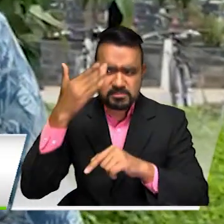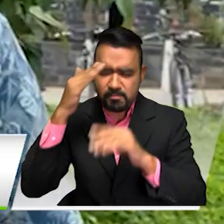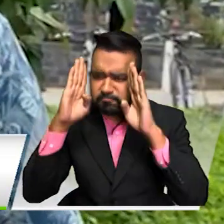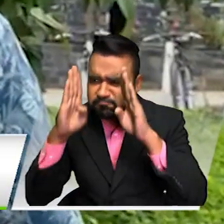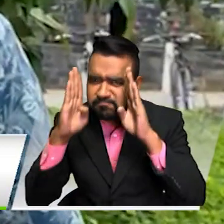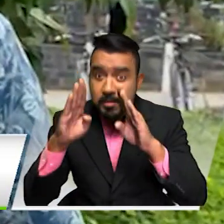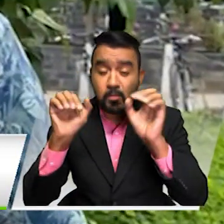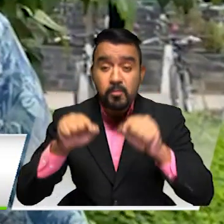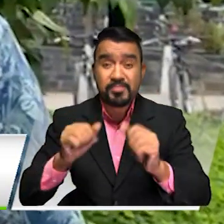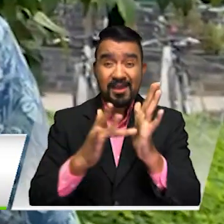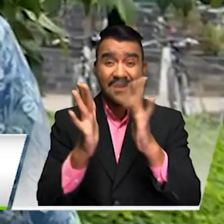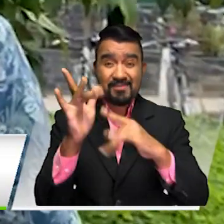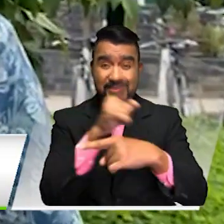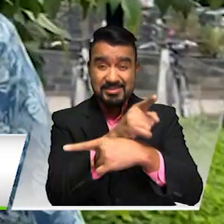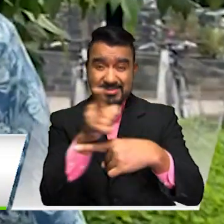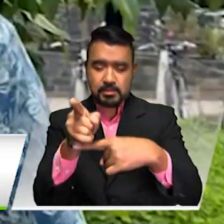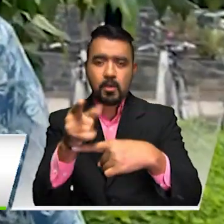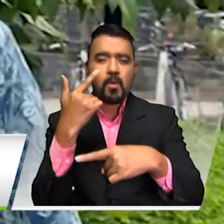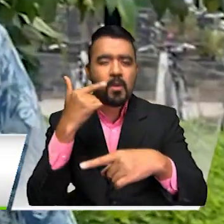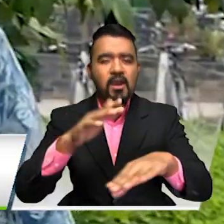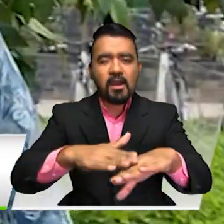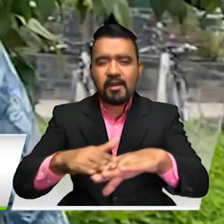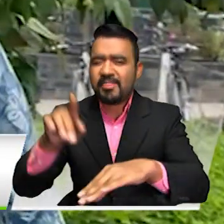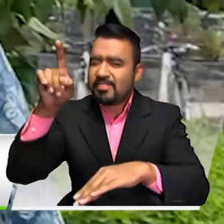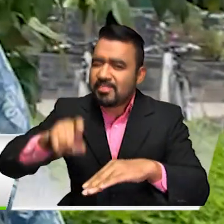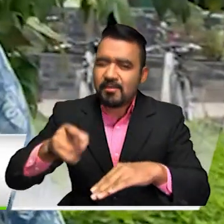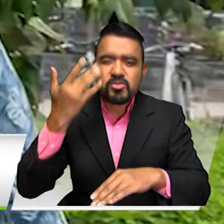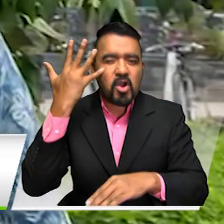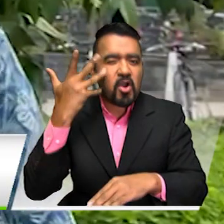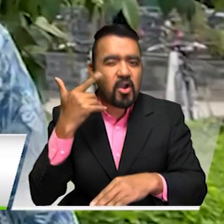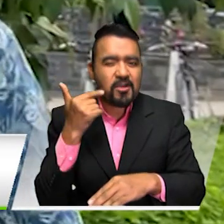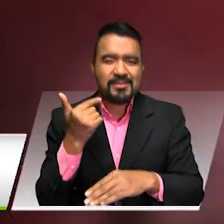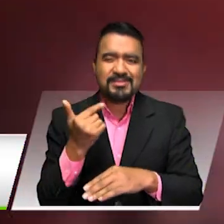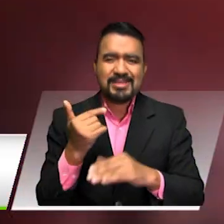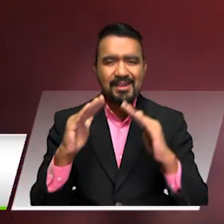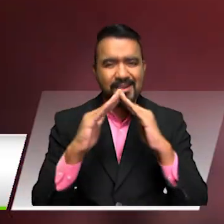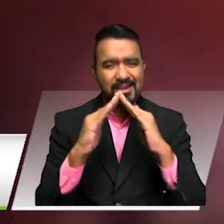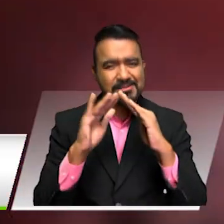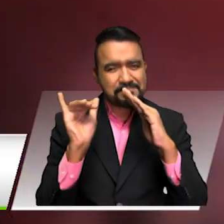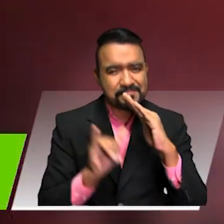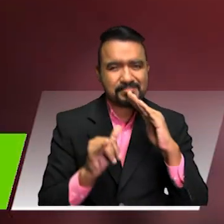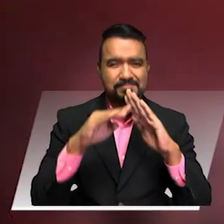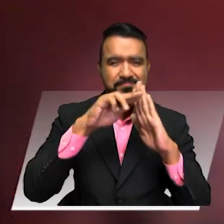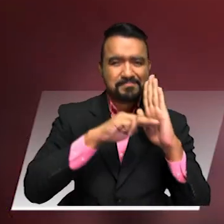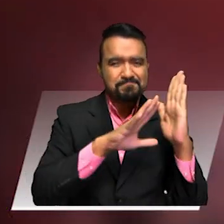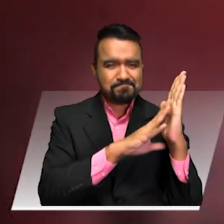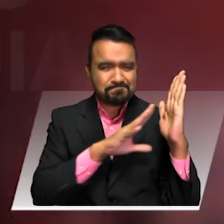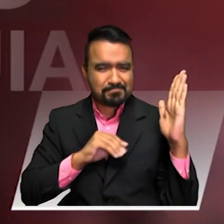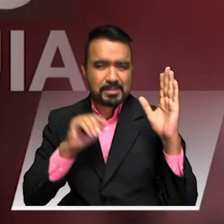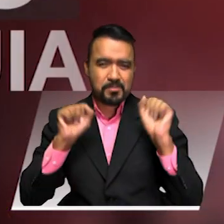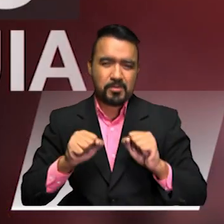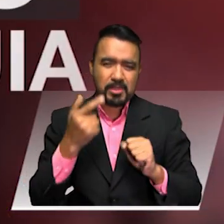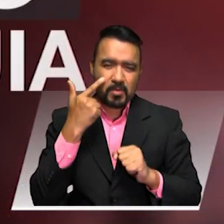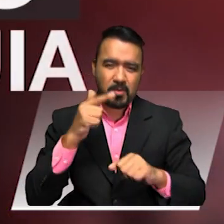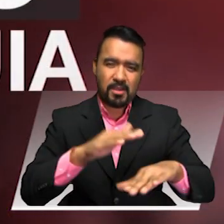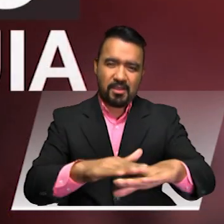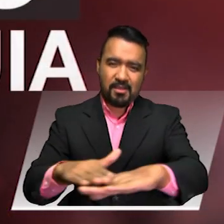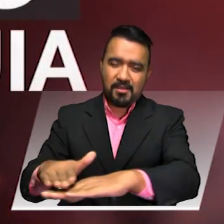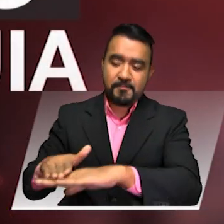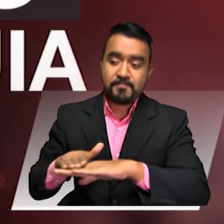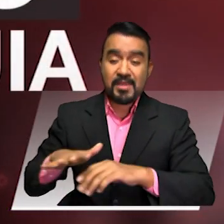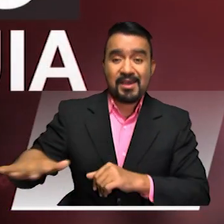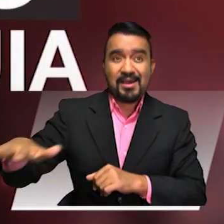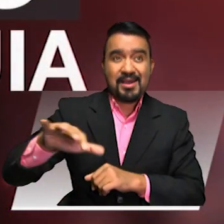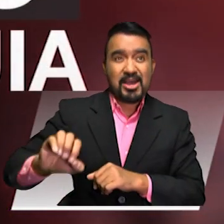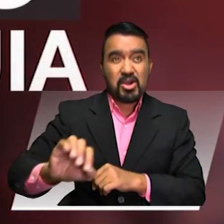días de Semana Santa sean días también para cuidarnos y protegernos entre todos. En el oriente hay 588 casos activos de la